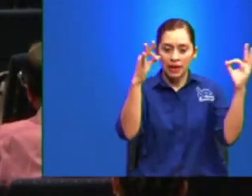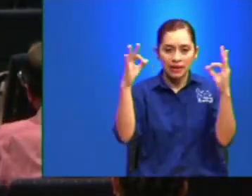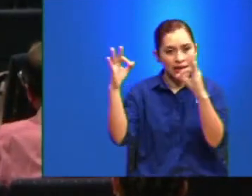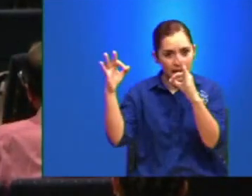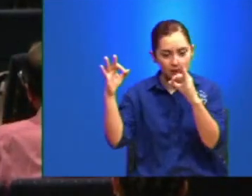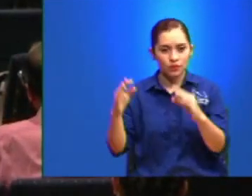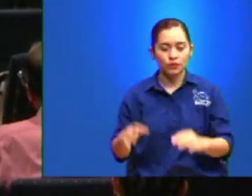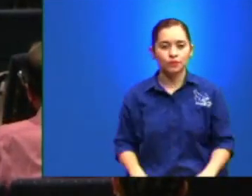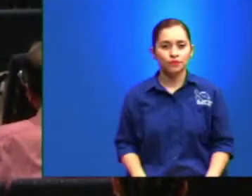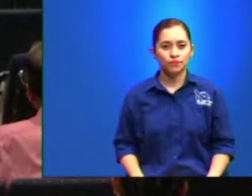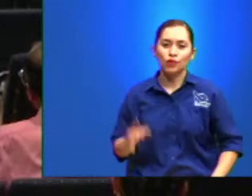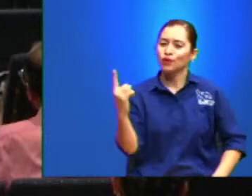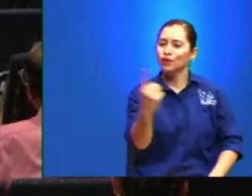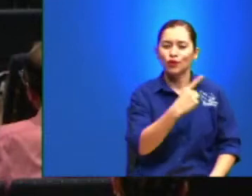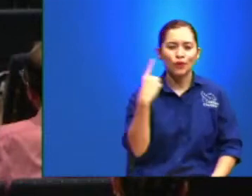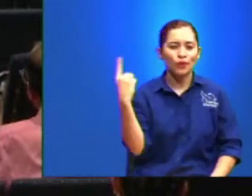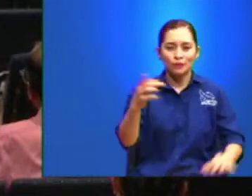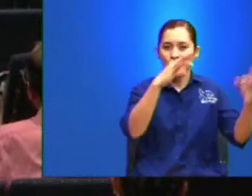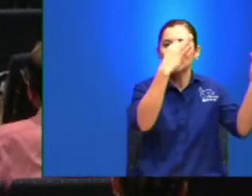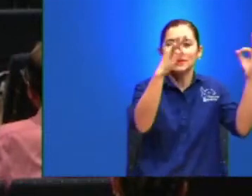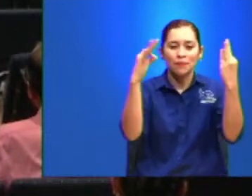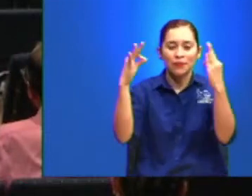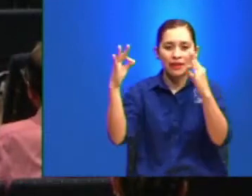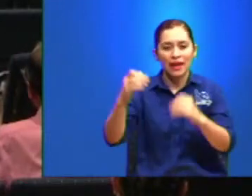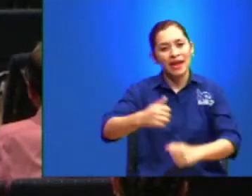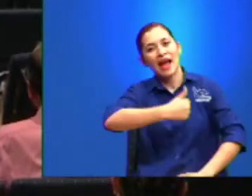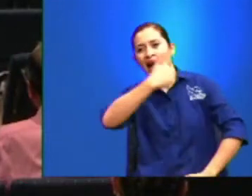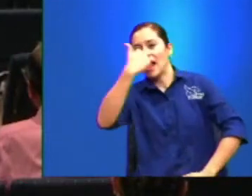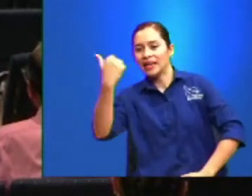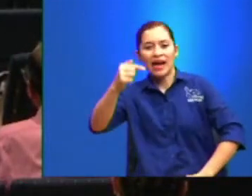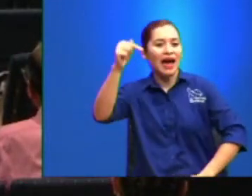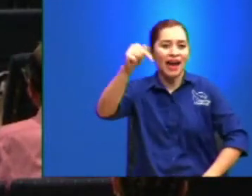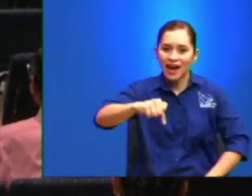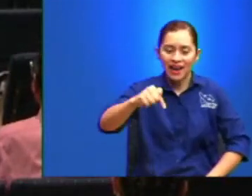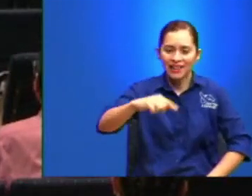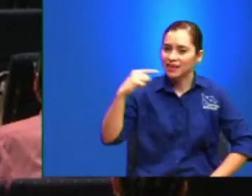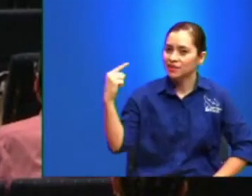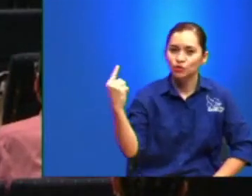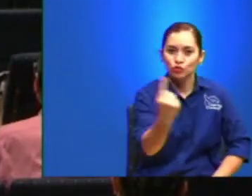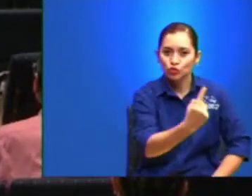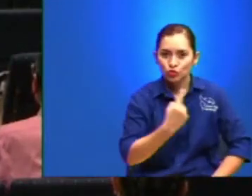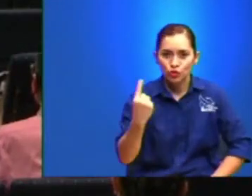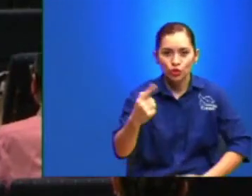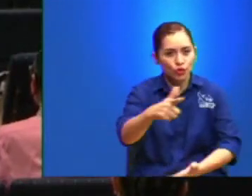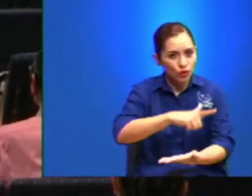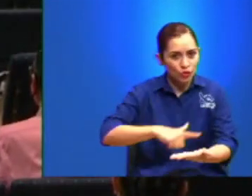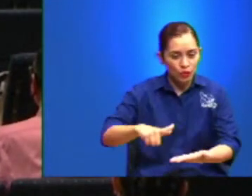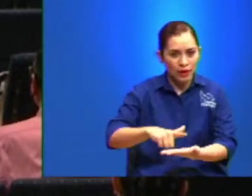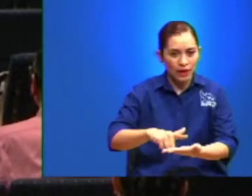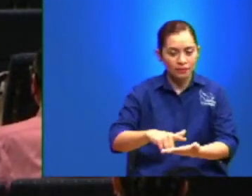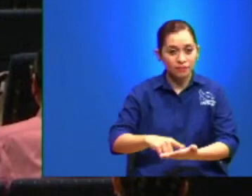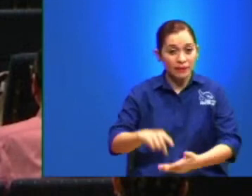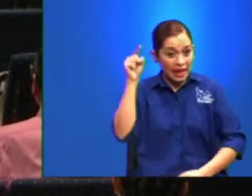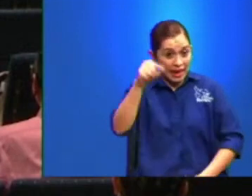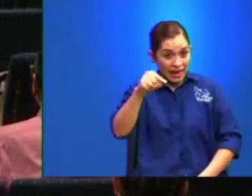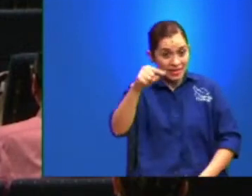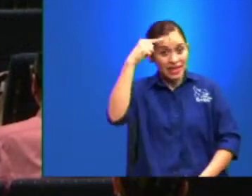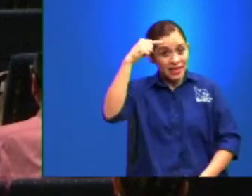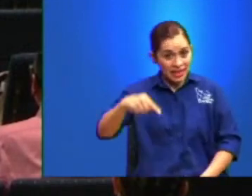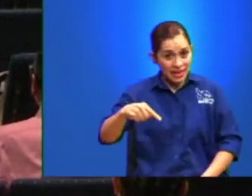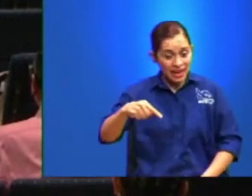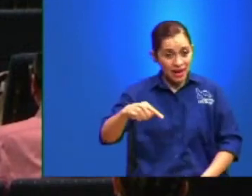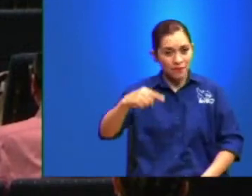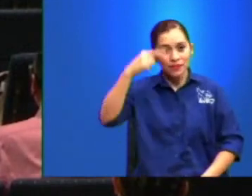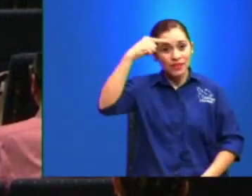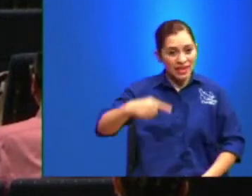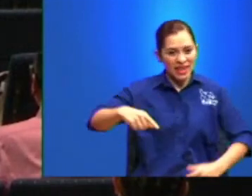allá ya para que repetir si usted las agarra al aire entonces es un día de fiesta hayan